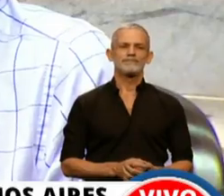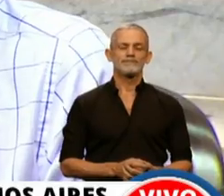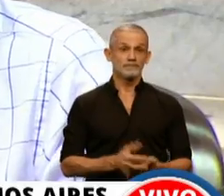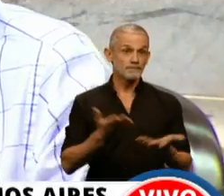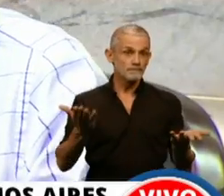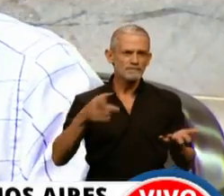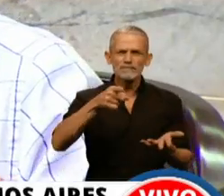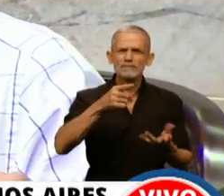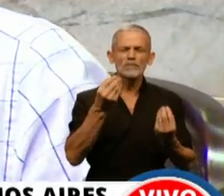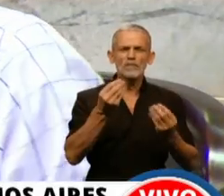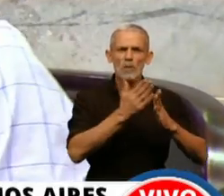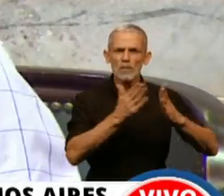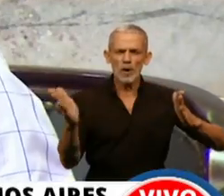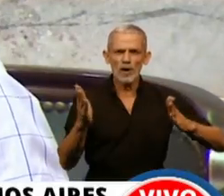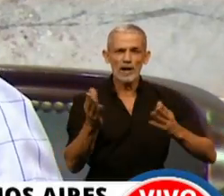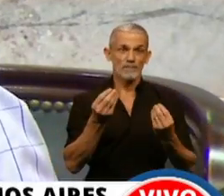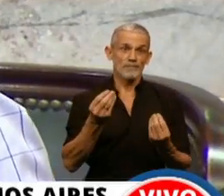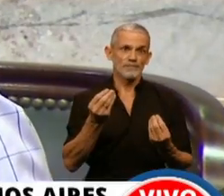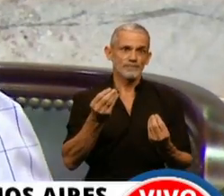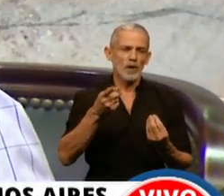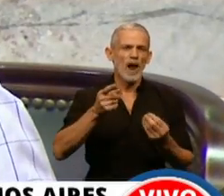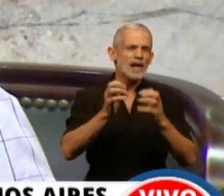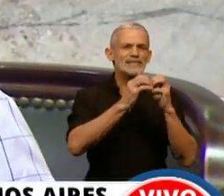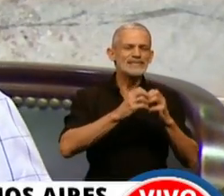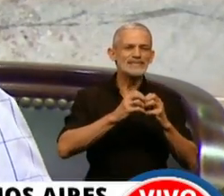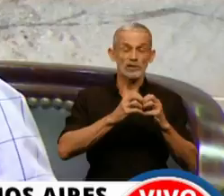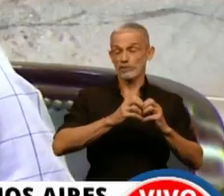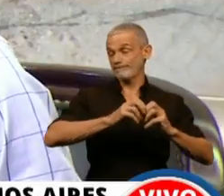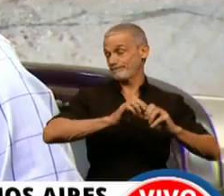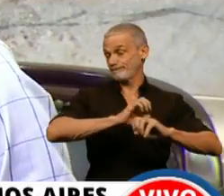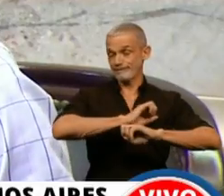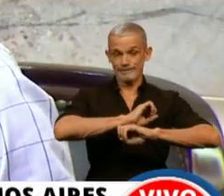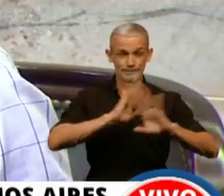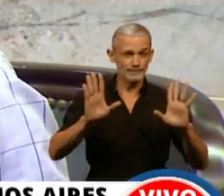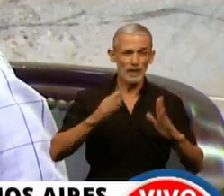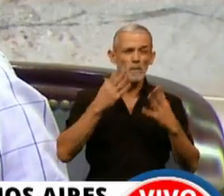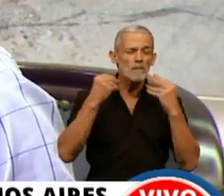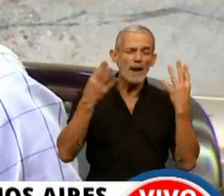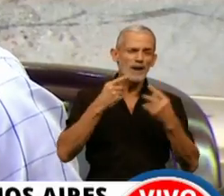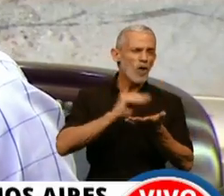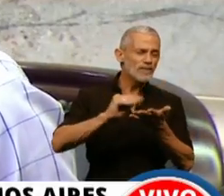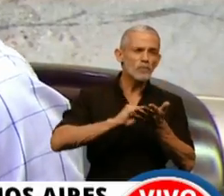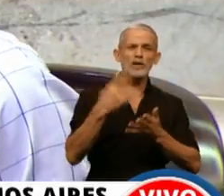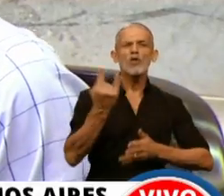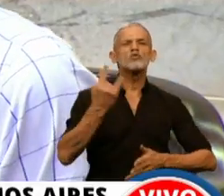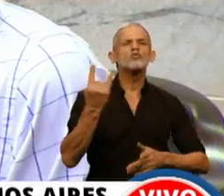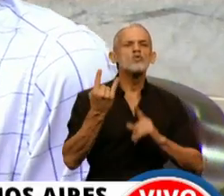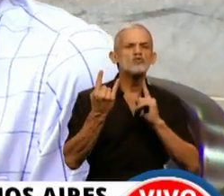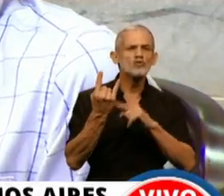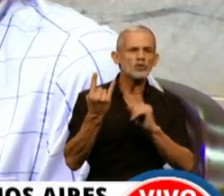y eso ocurrió con una sesión escandalosa en este congreso con diputados truchos